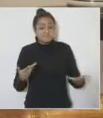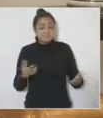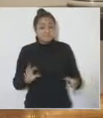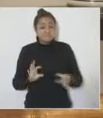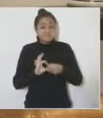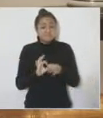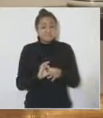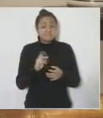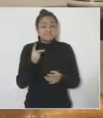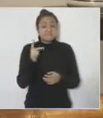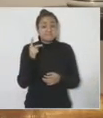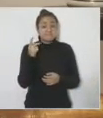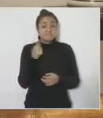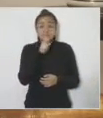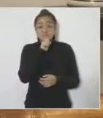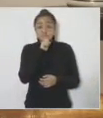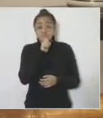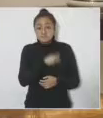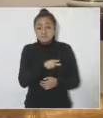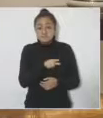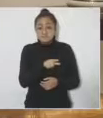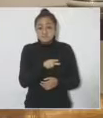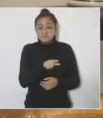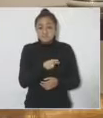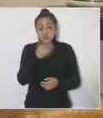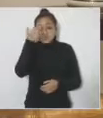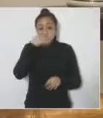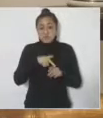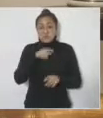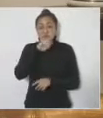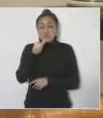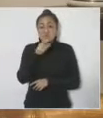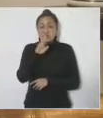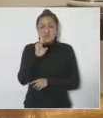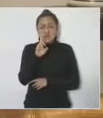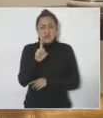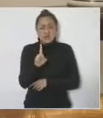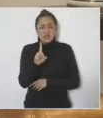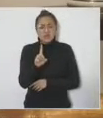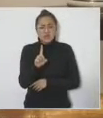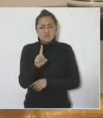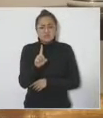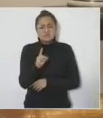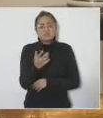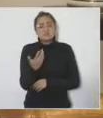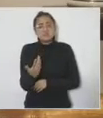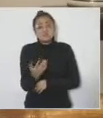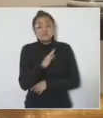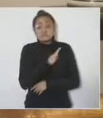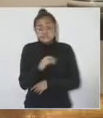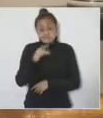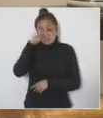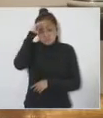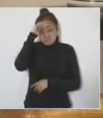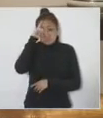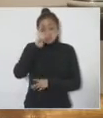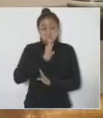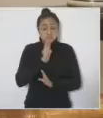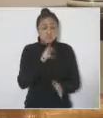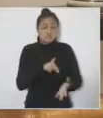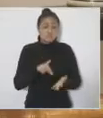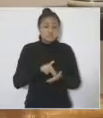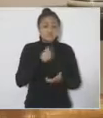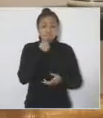pertenece el mismo magistrado Jaret verdad pudiera tener una posición pública